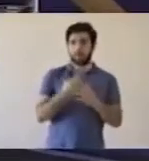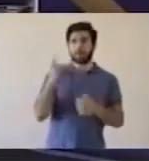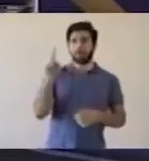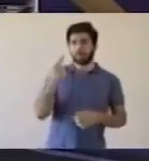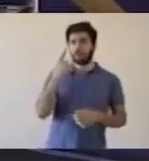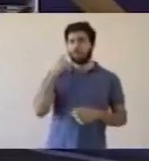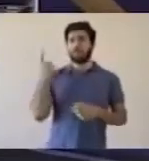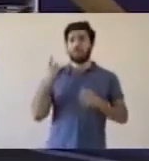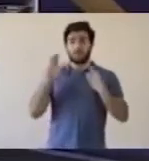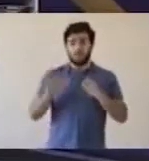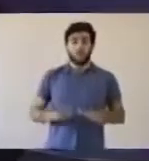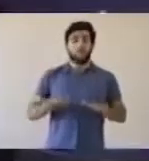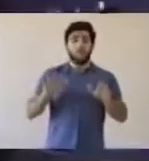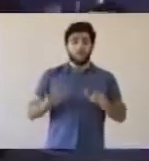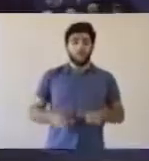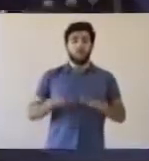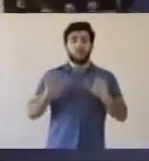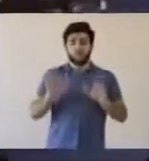piernas.